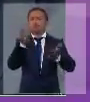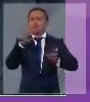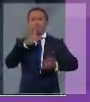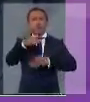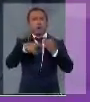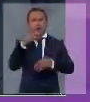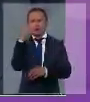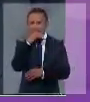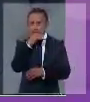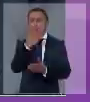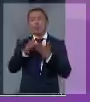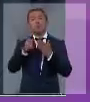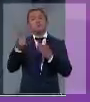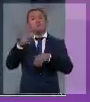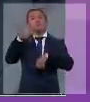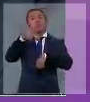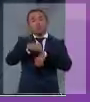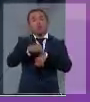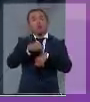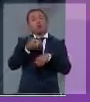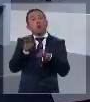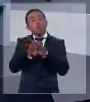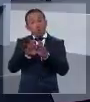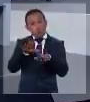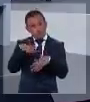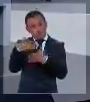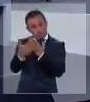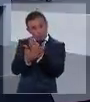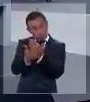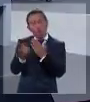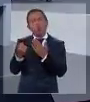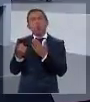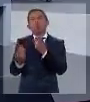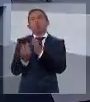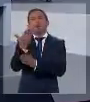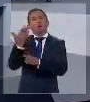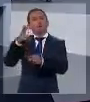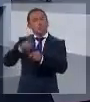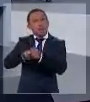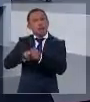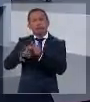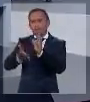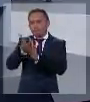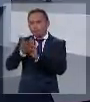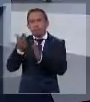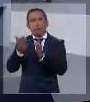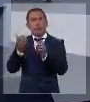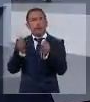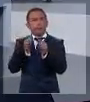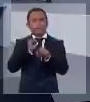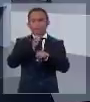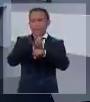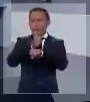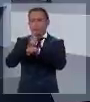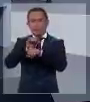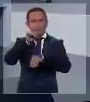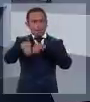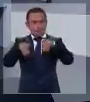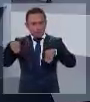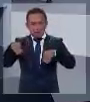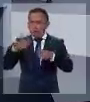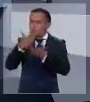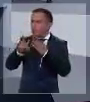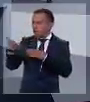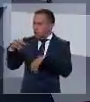público, que quiere rehabilitar y construir nuevas unidades médicas con recursos físicos. Pero también el doctor Alcocer dice en su